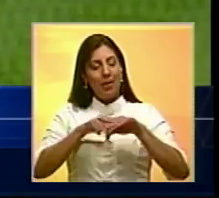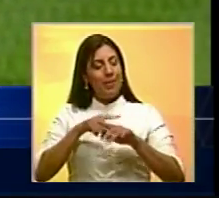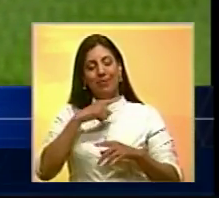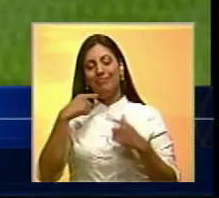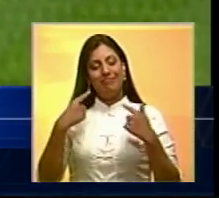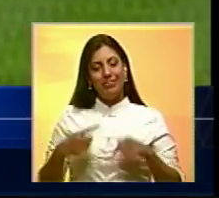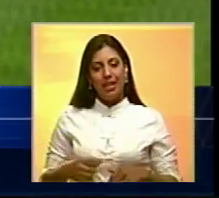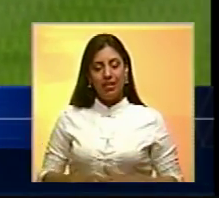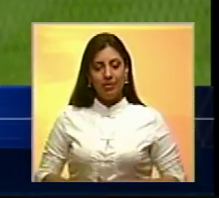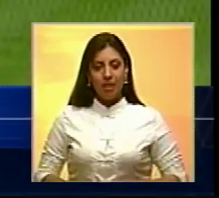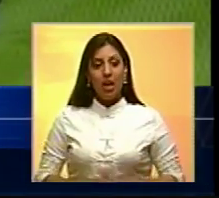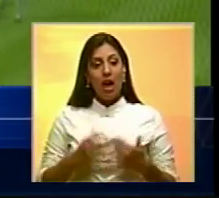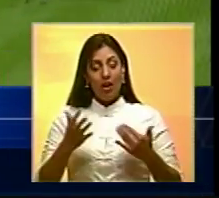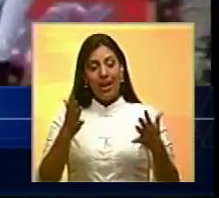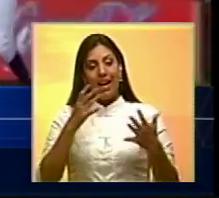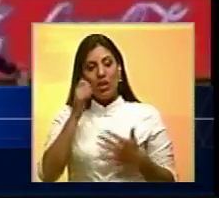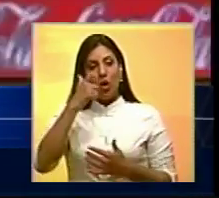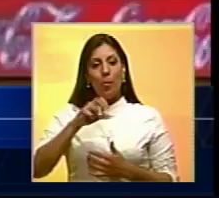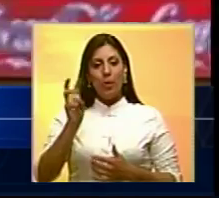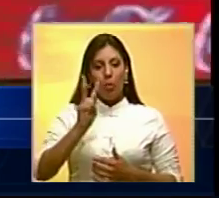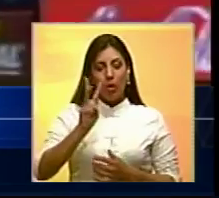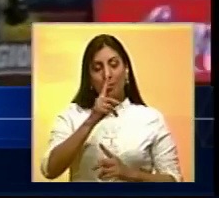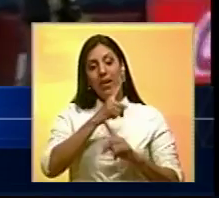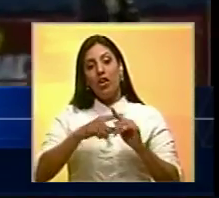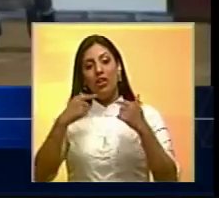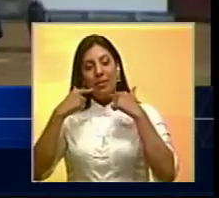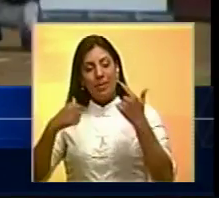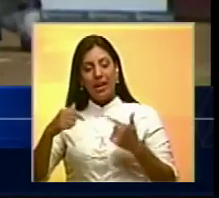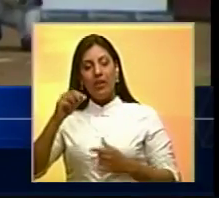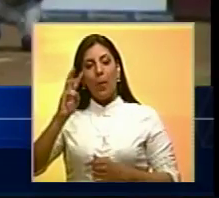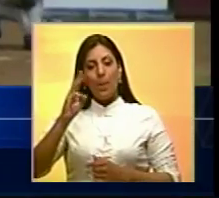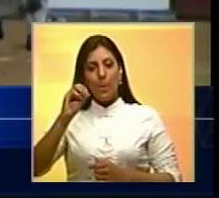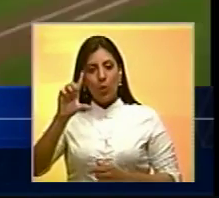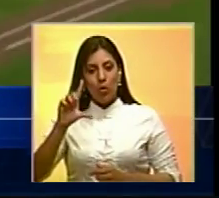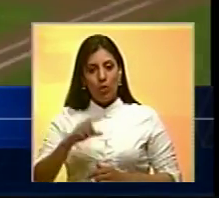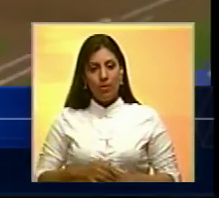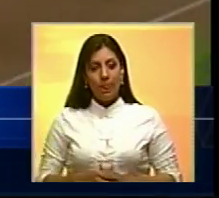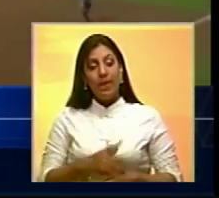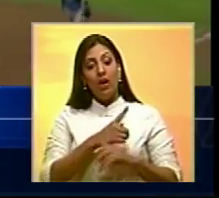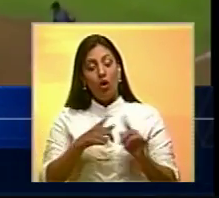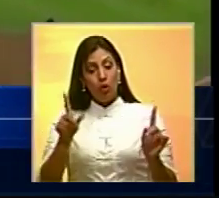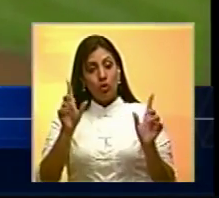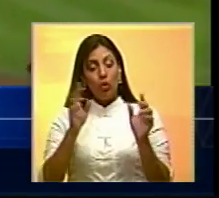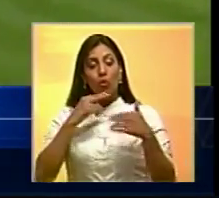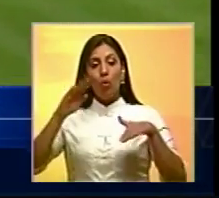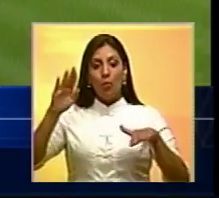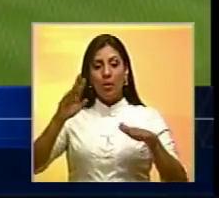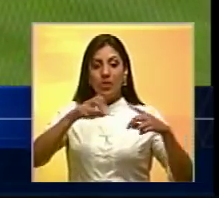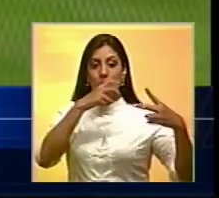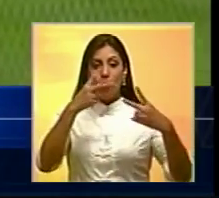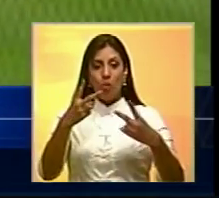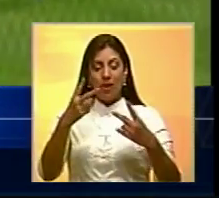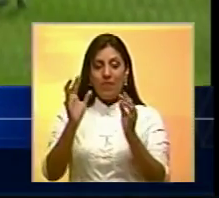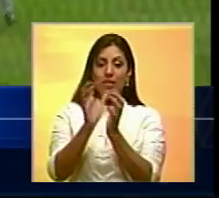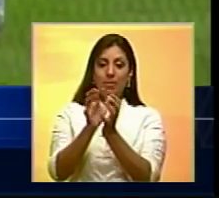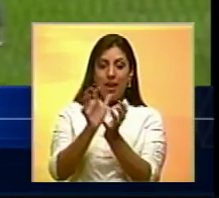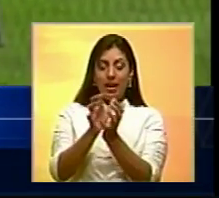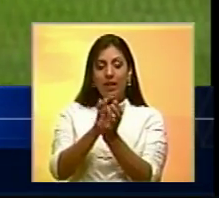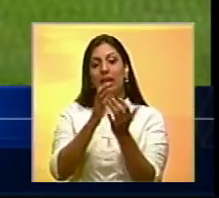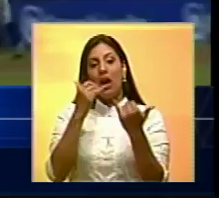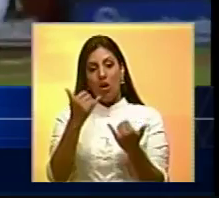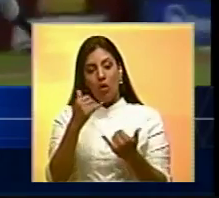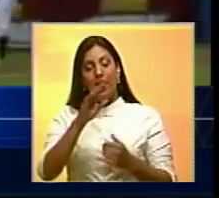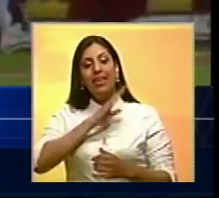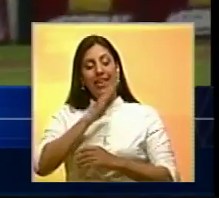no fue suficiente. El ganador fue Wilmer Font y la derrota para Paul Rivero. En otro compromiso en Nueva Esparta, los Tigres de